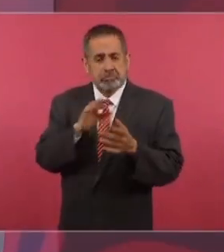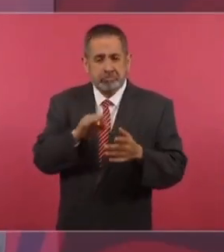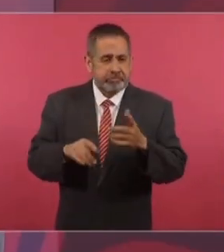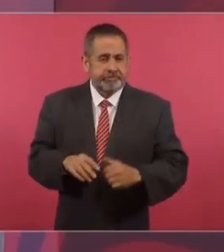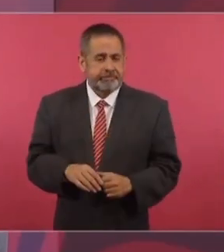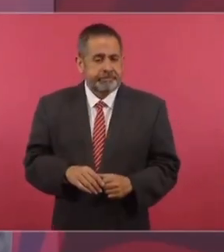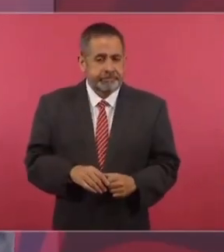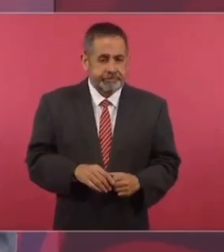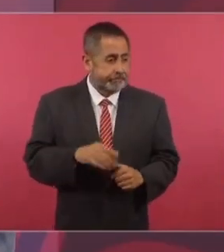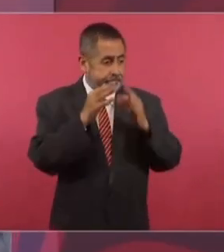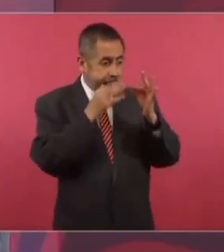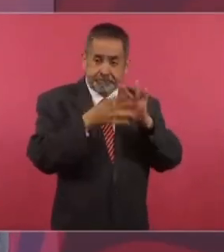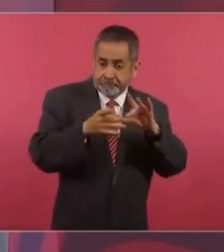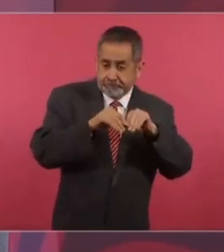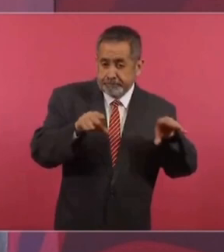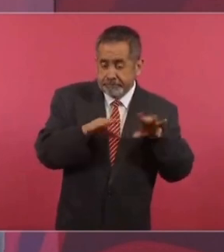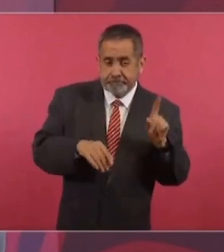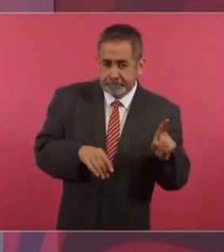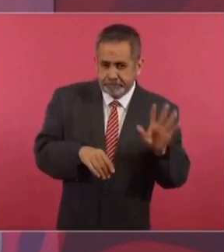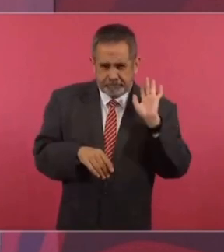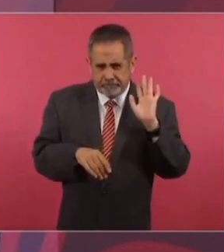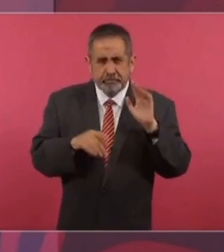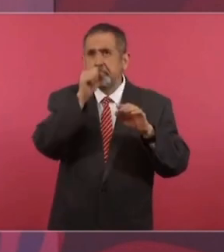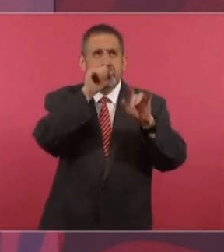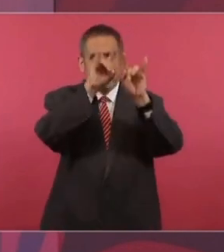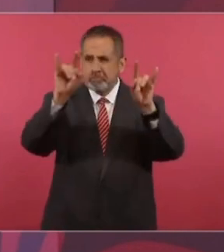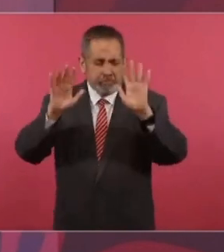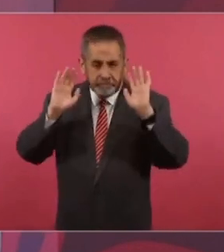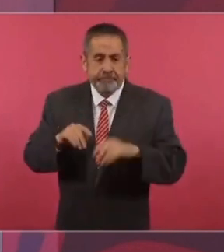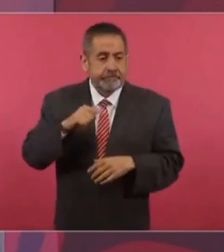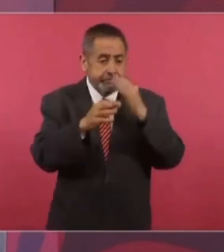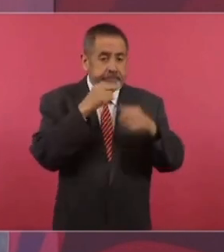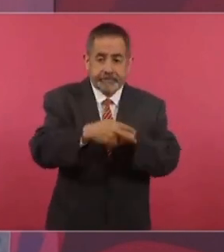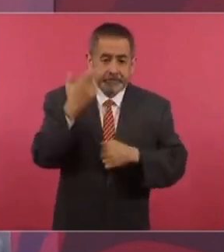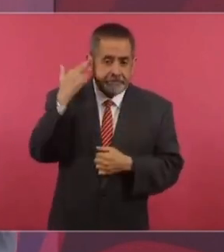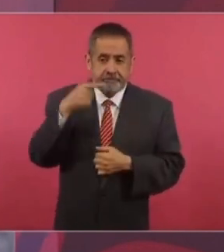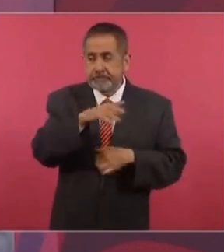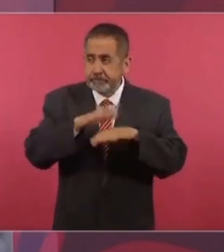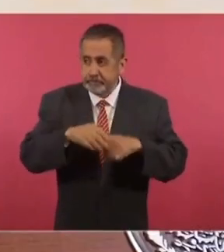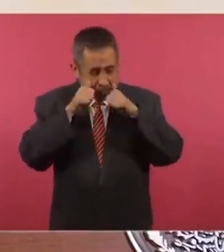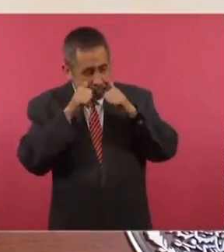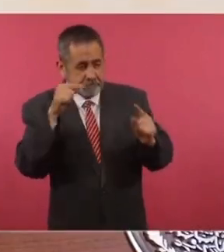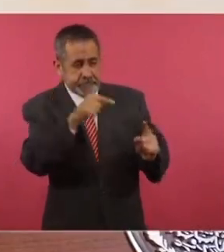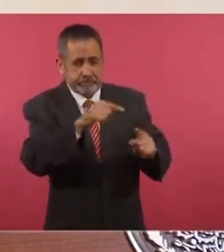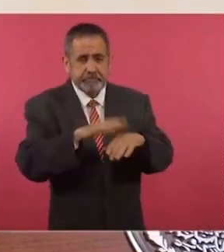que los medios, independientemente de los espectaculares, los medios convencionales le dan más